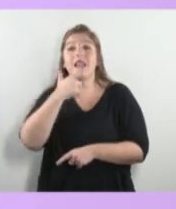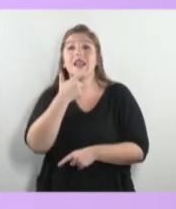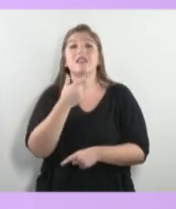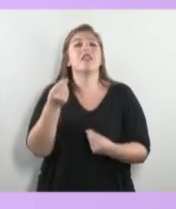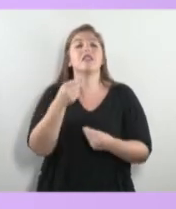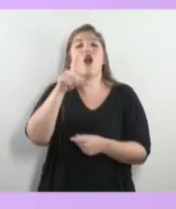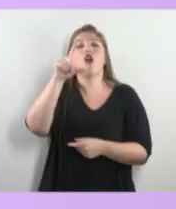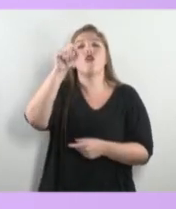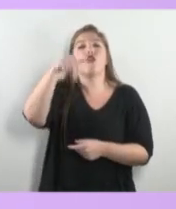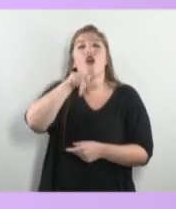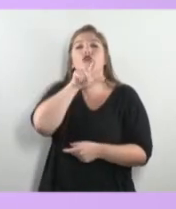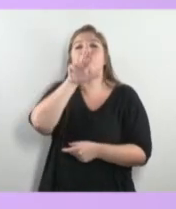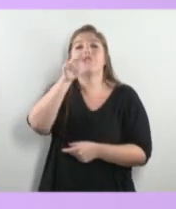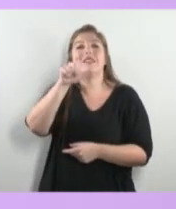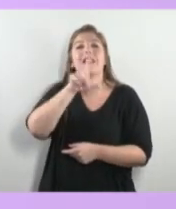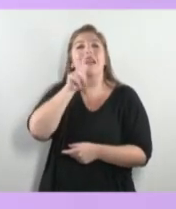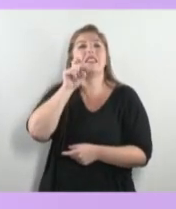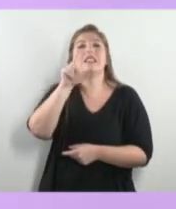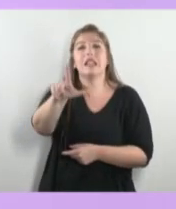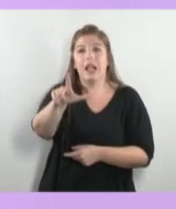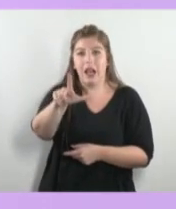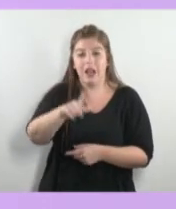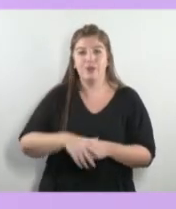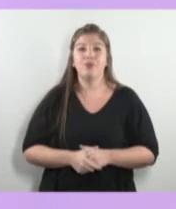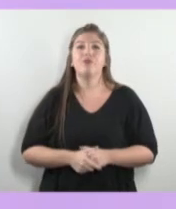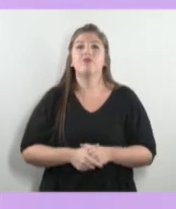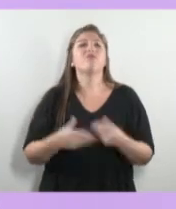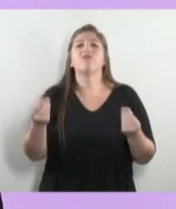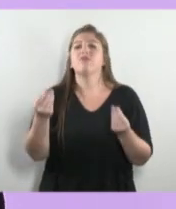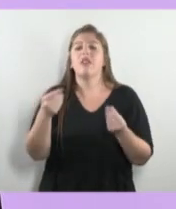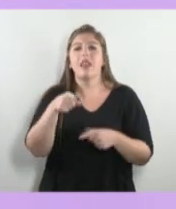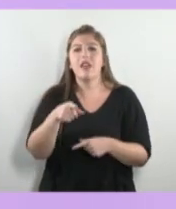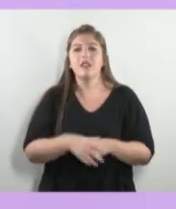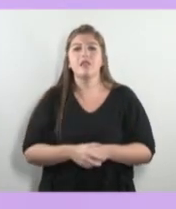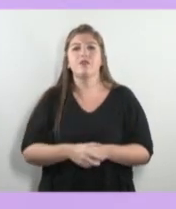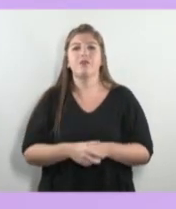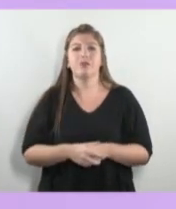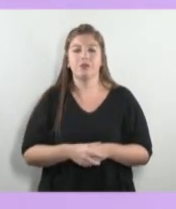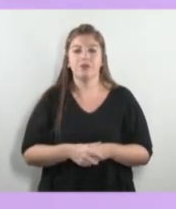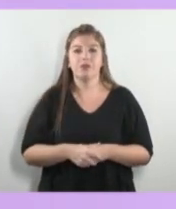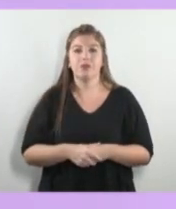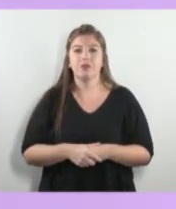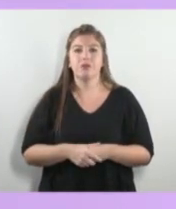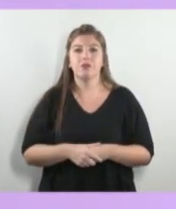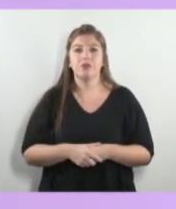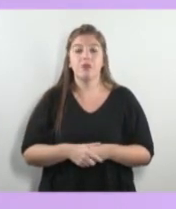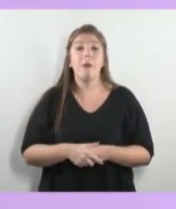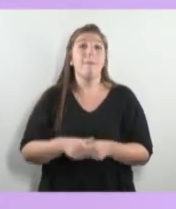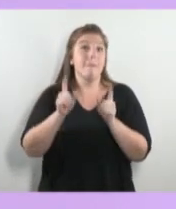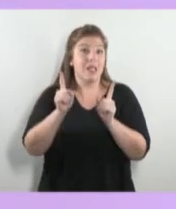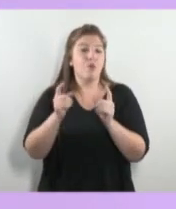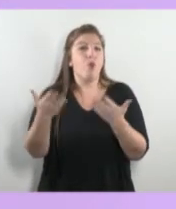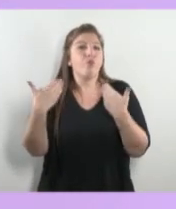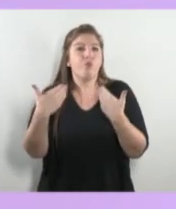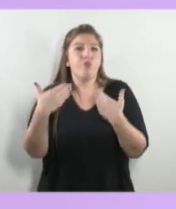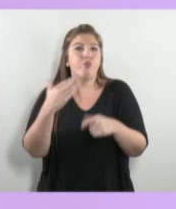ahí está, porque esto de escribir y contráctil. Es la función contráctil, que tiene que ver justamente con la posibilidad de contraer y